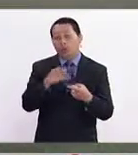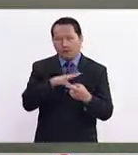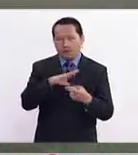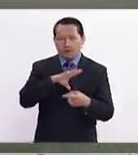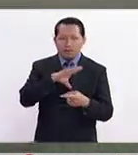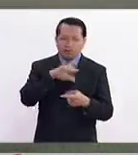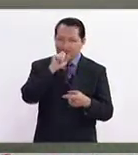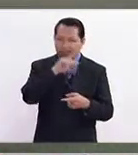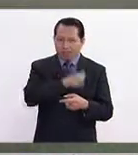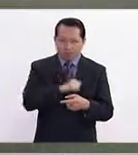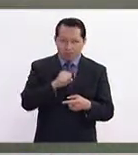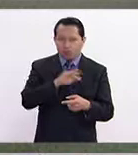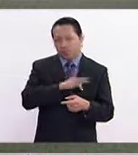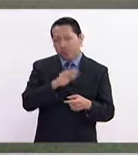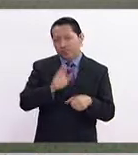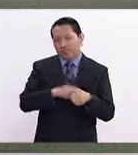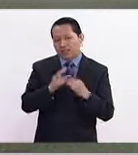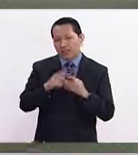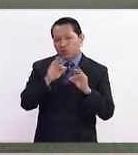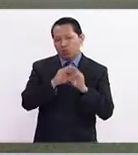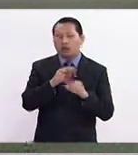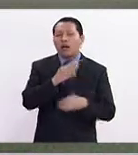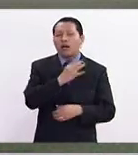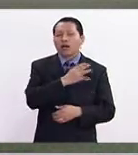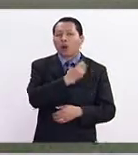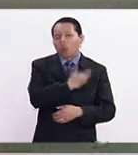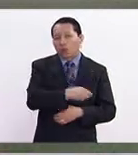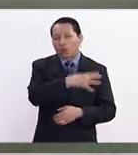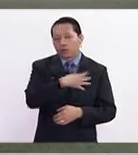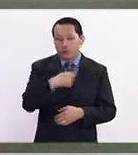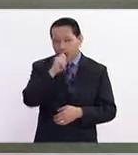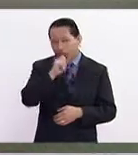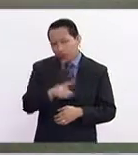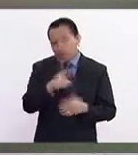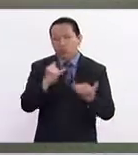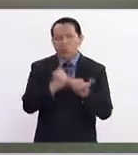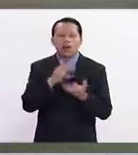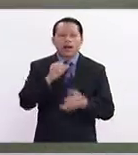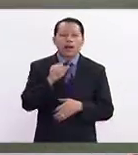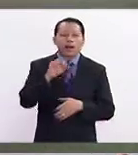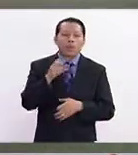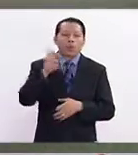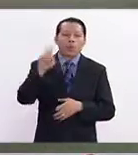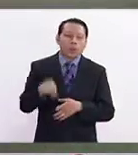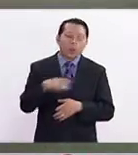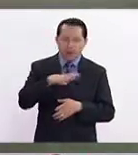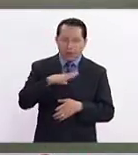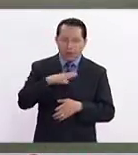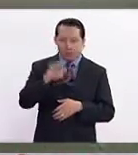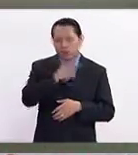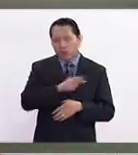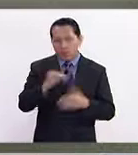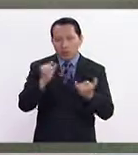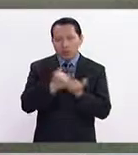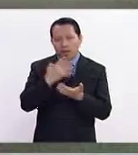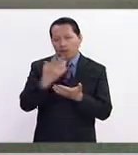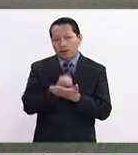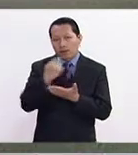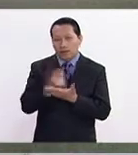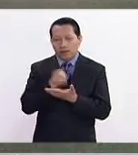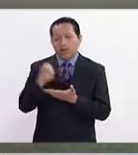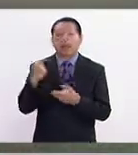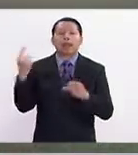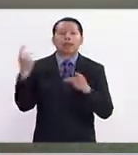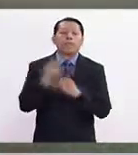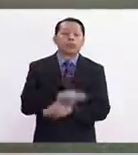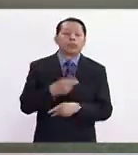anfitrión, al Scratch de Oro, a Croacia, por supuesto también a Camerún. En estos últimos 2 consiguió la victoria. Vamos a ver lo que